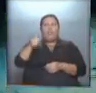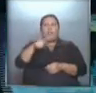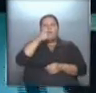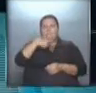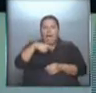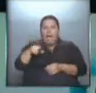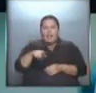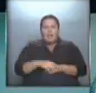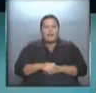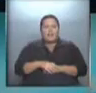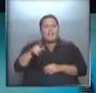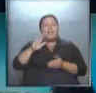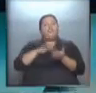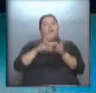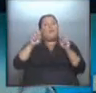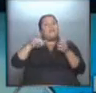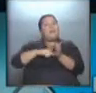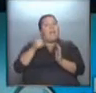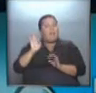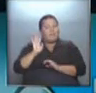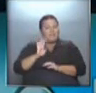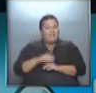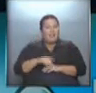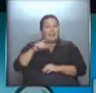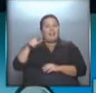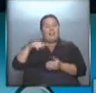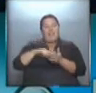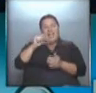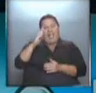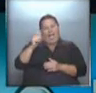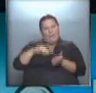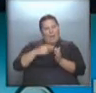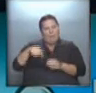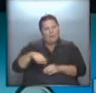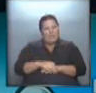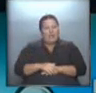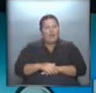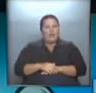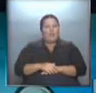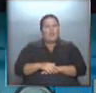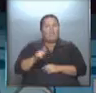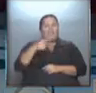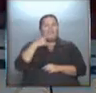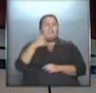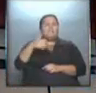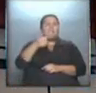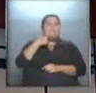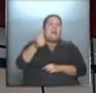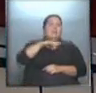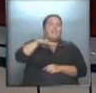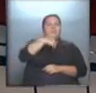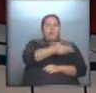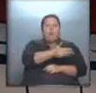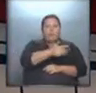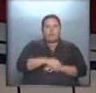ver con lo que está pasando en la capital, en la CABA, que con el fenómeno que expresa Massa en la